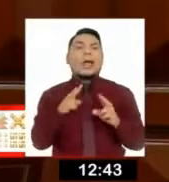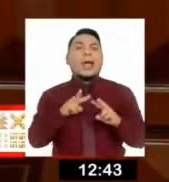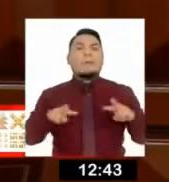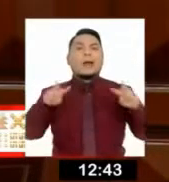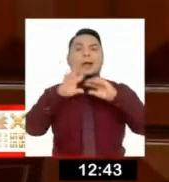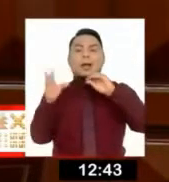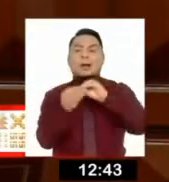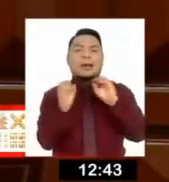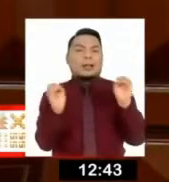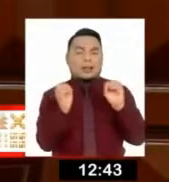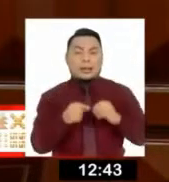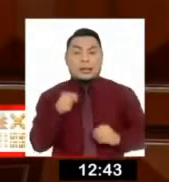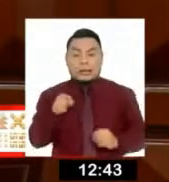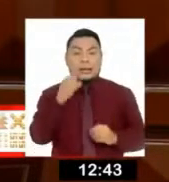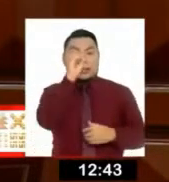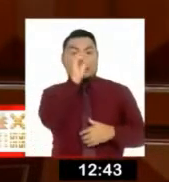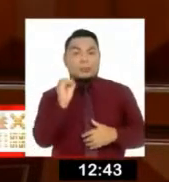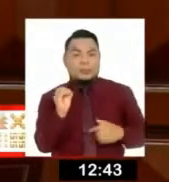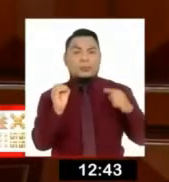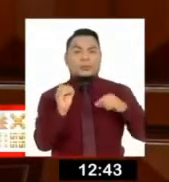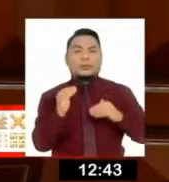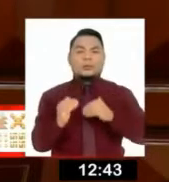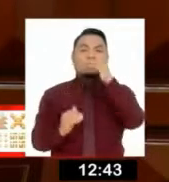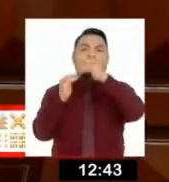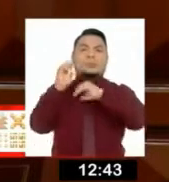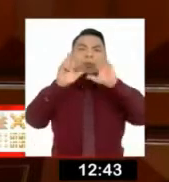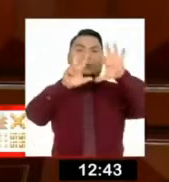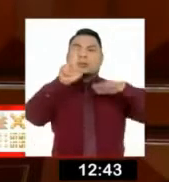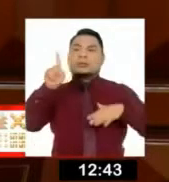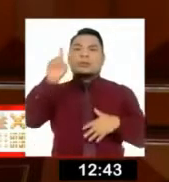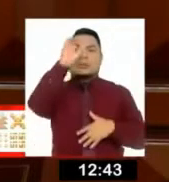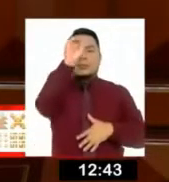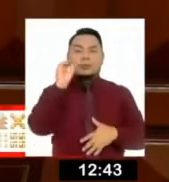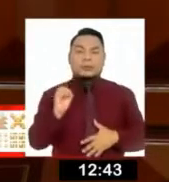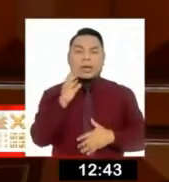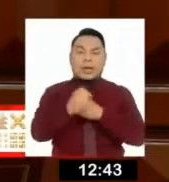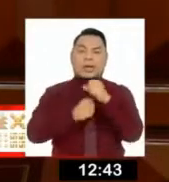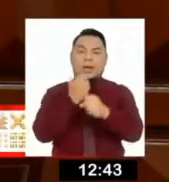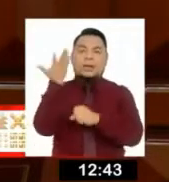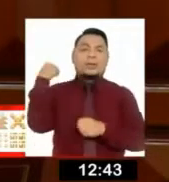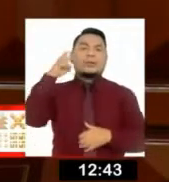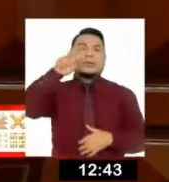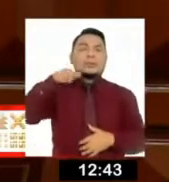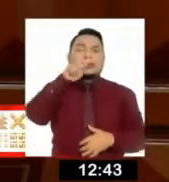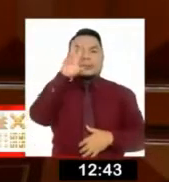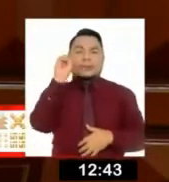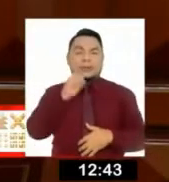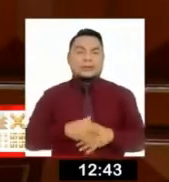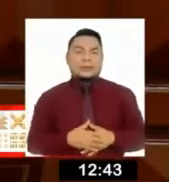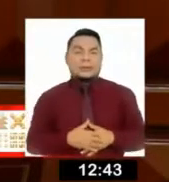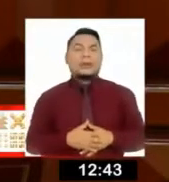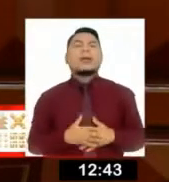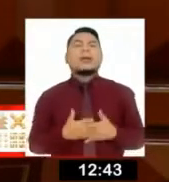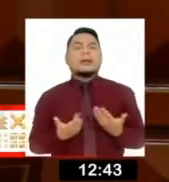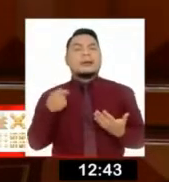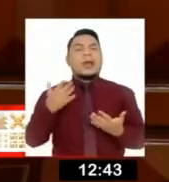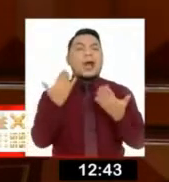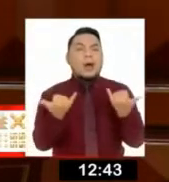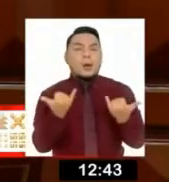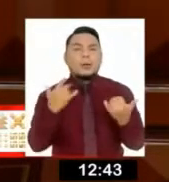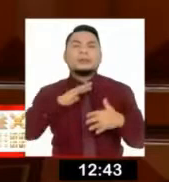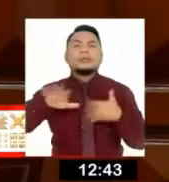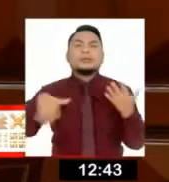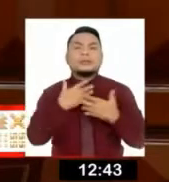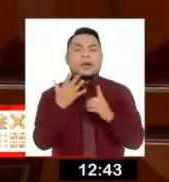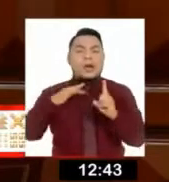agregado. Este porcentaje subió al 81% el año 2020. Por la globalización y el